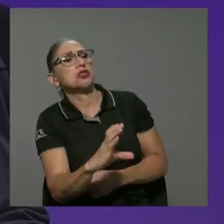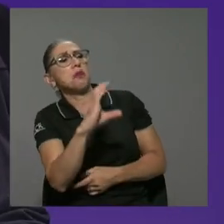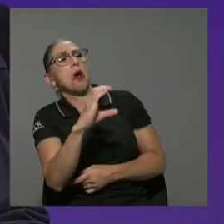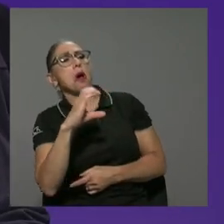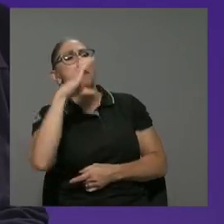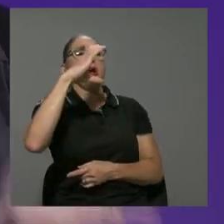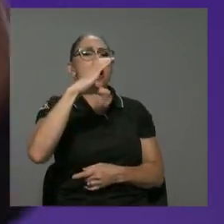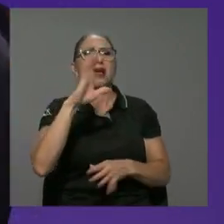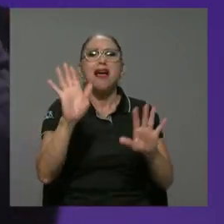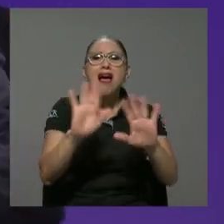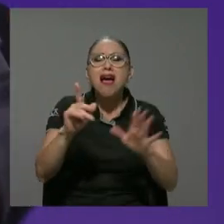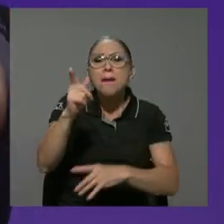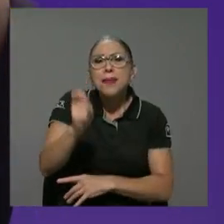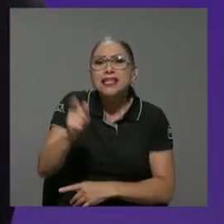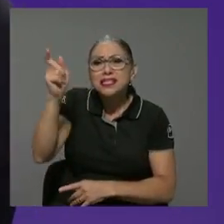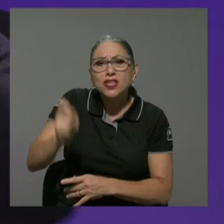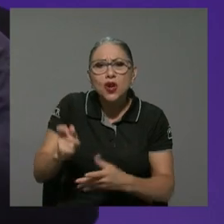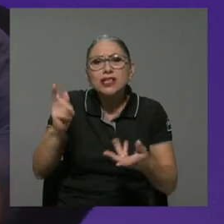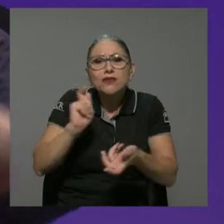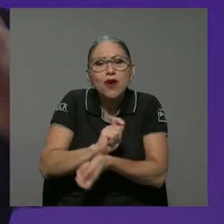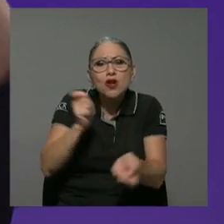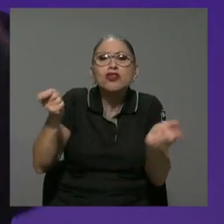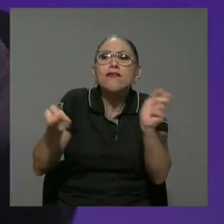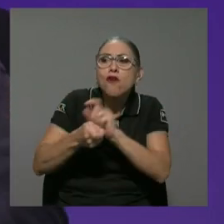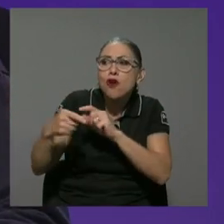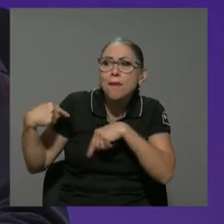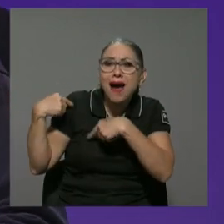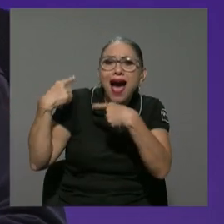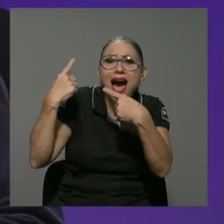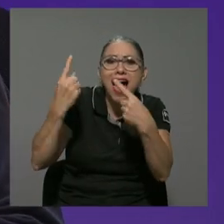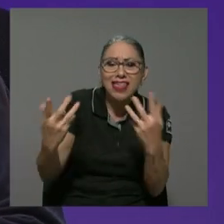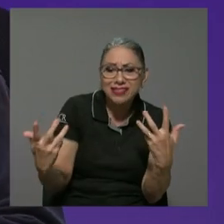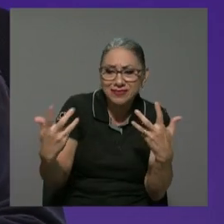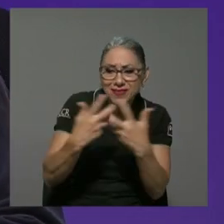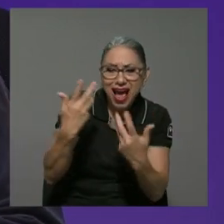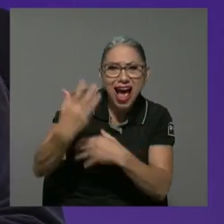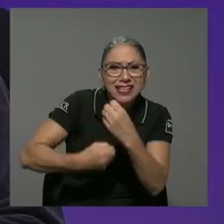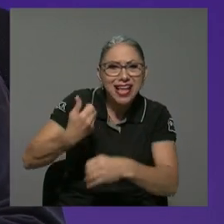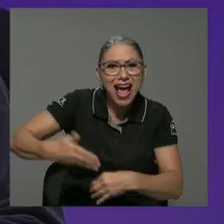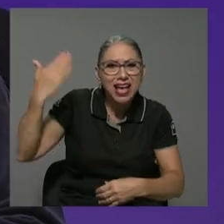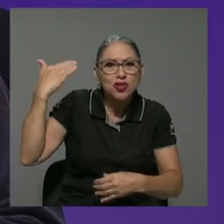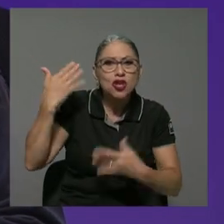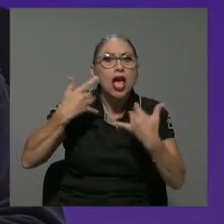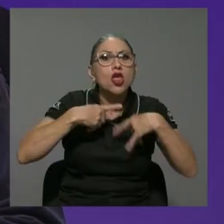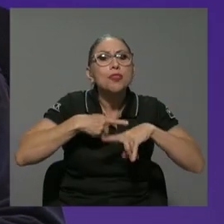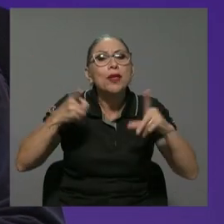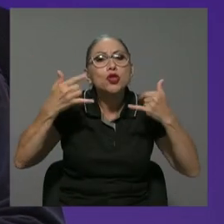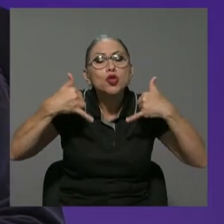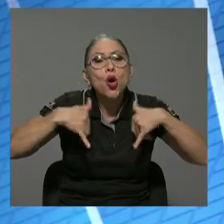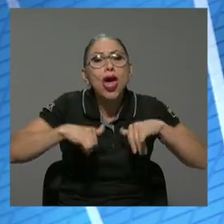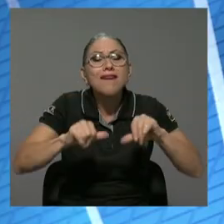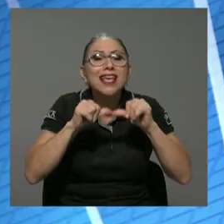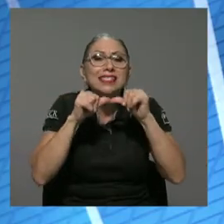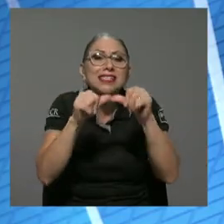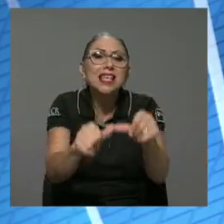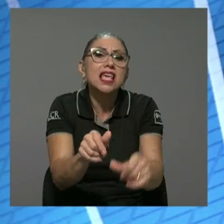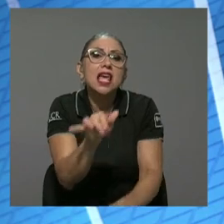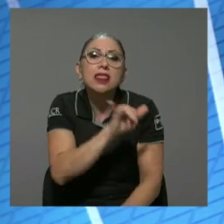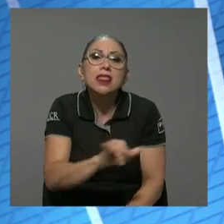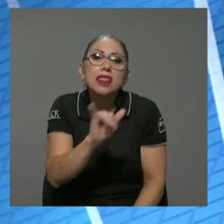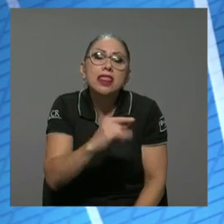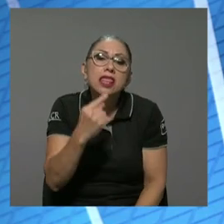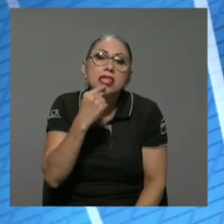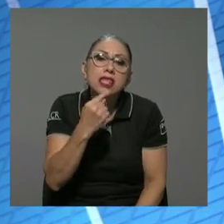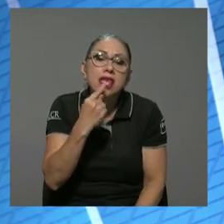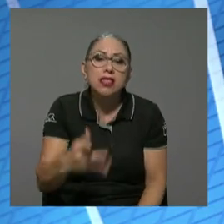años y siguen con el telele de las sí, pensiones millonarias. Es que son como 6,000 millones de colones que han reducido